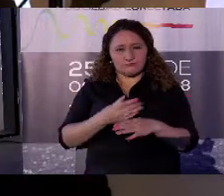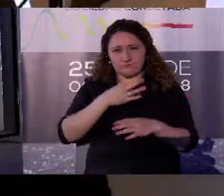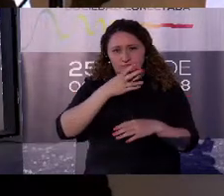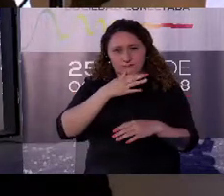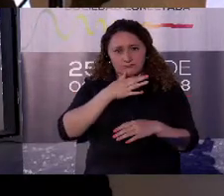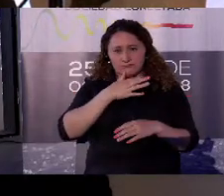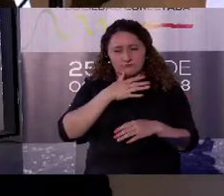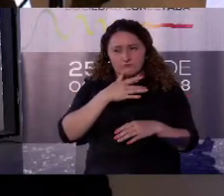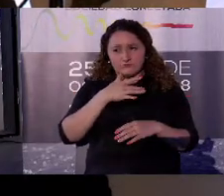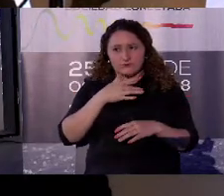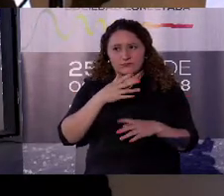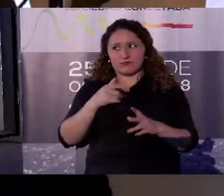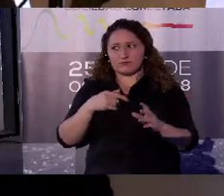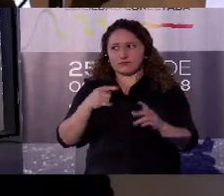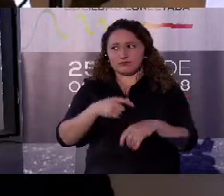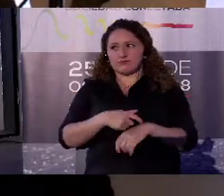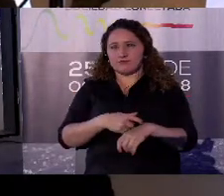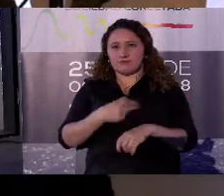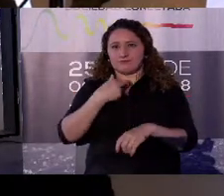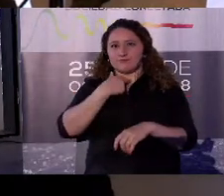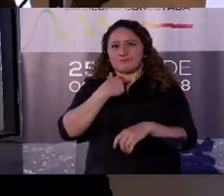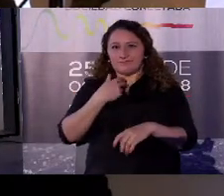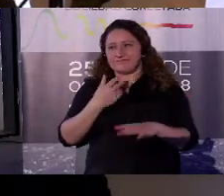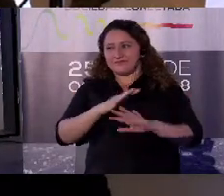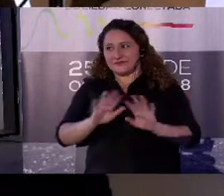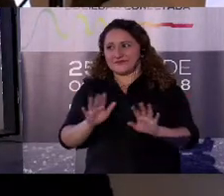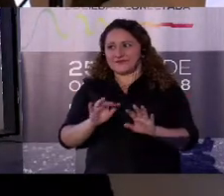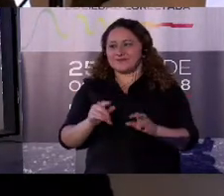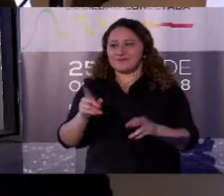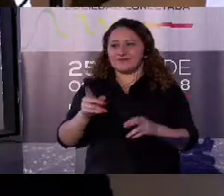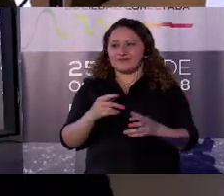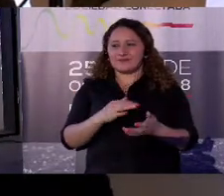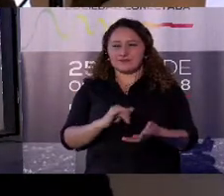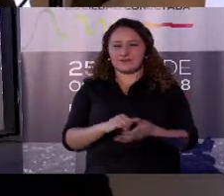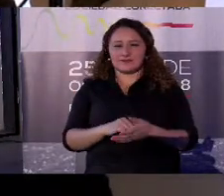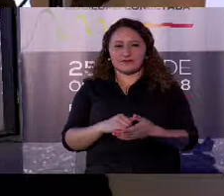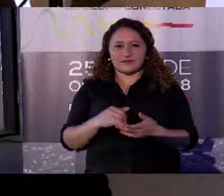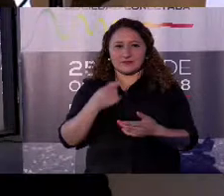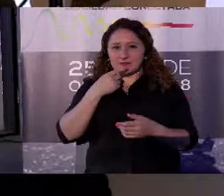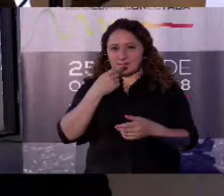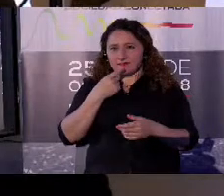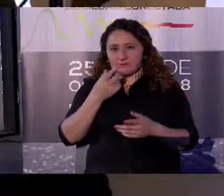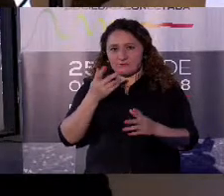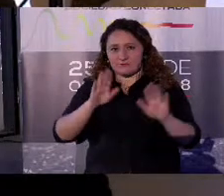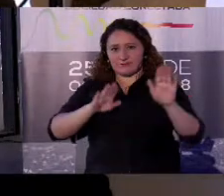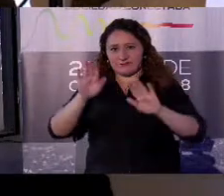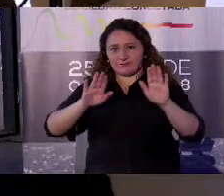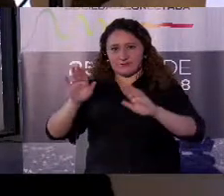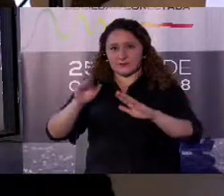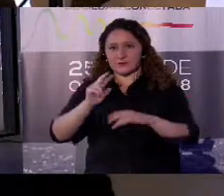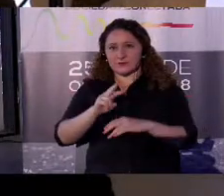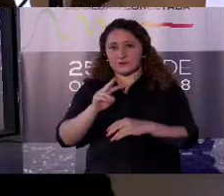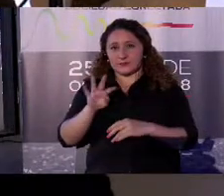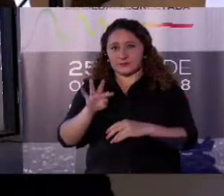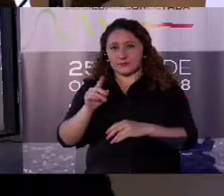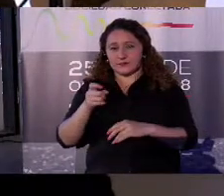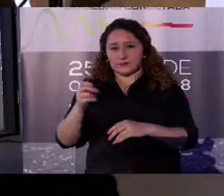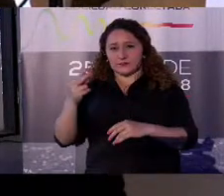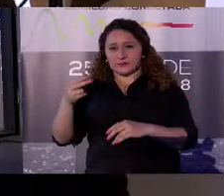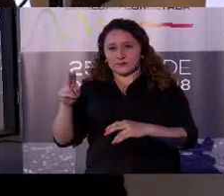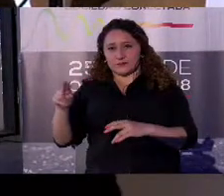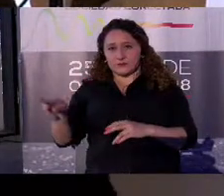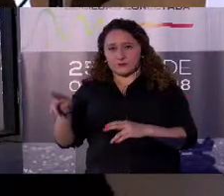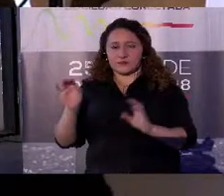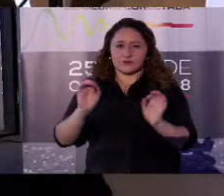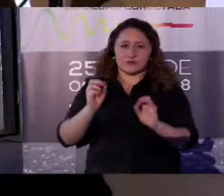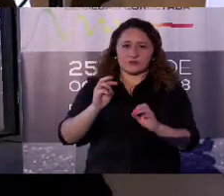Y es todo lo que diré porque se me está agotando el tiempo. No voy a decir nada acerca de la subasta de 24 GHz o